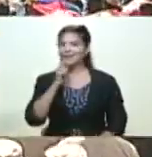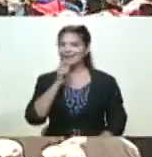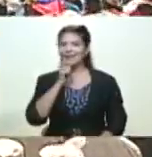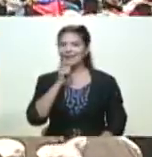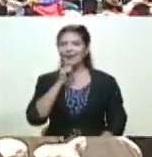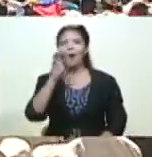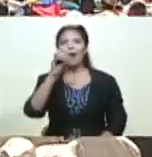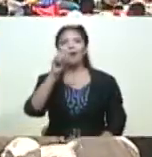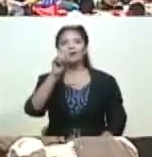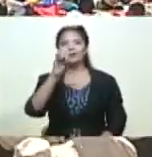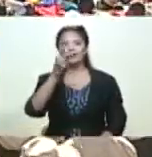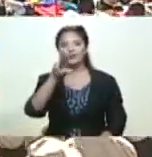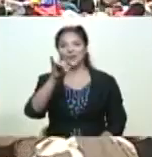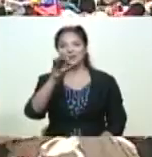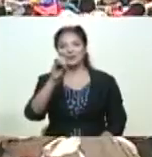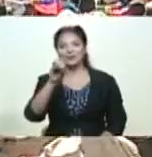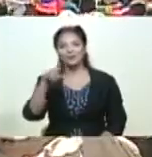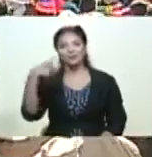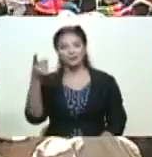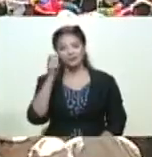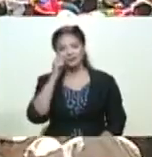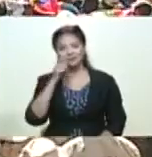Osorio.